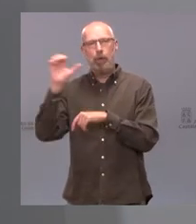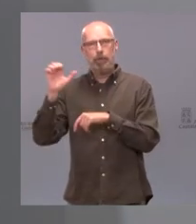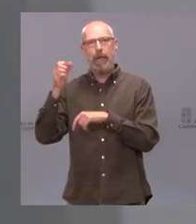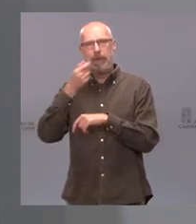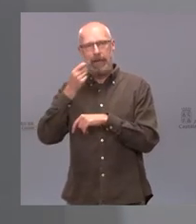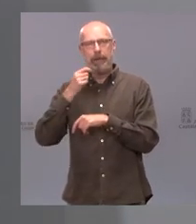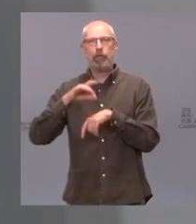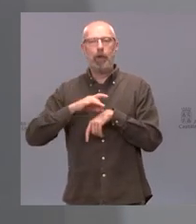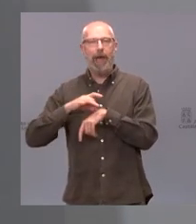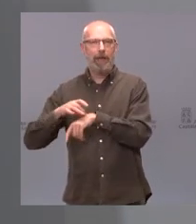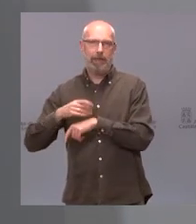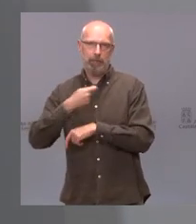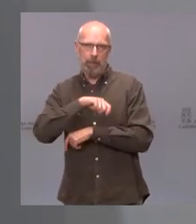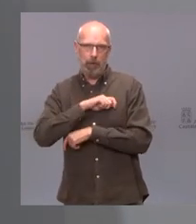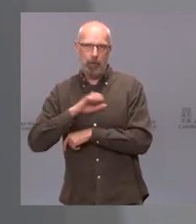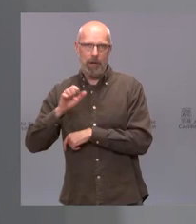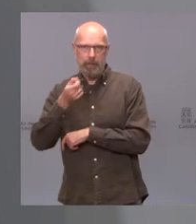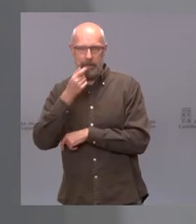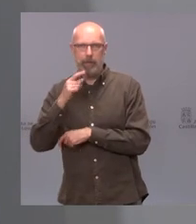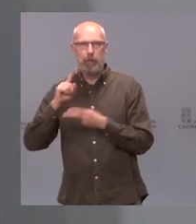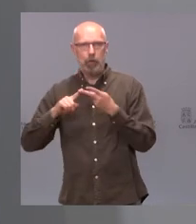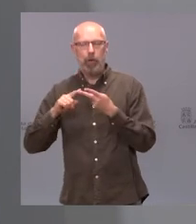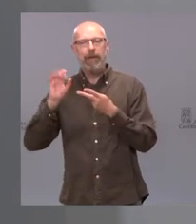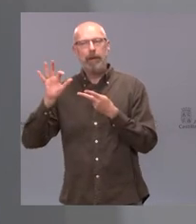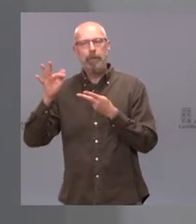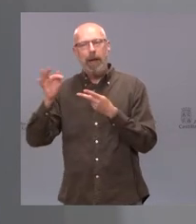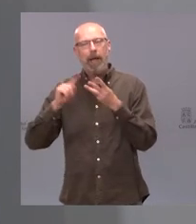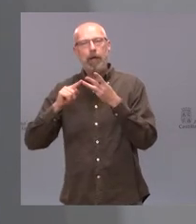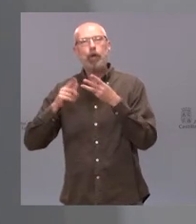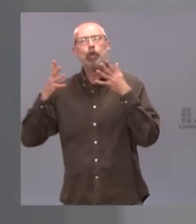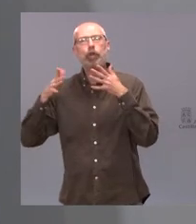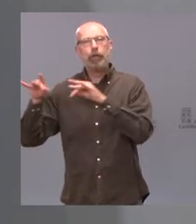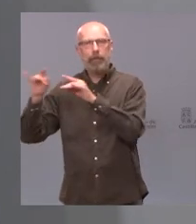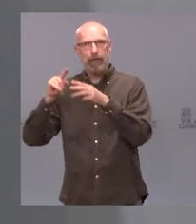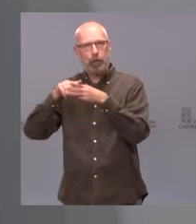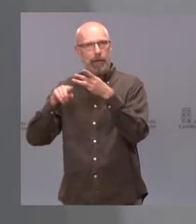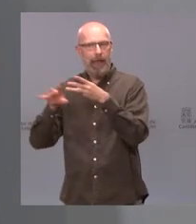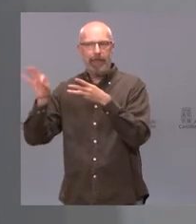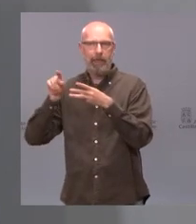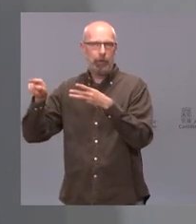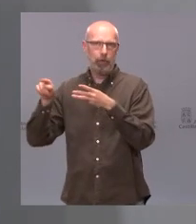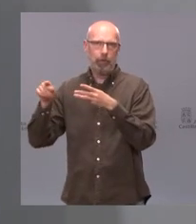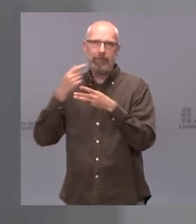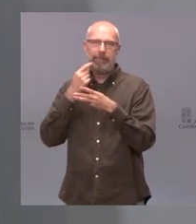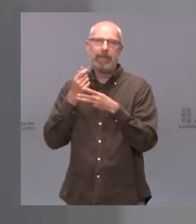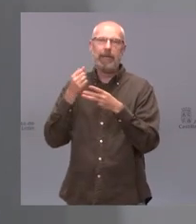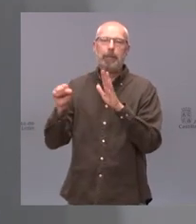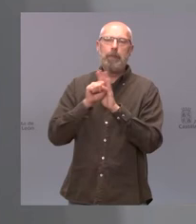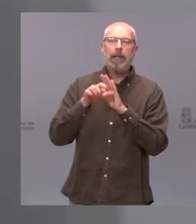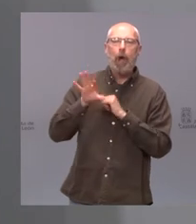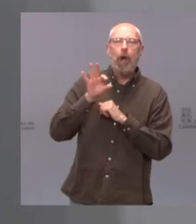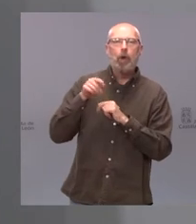también el Consejo Interterritorial, de decir qué fármacos se utilizan y qué fármacos no se utilizan. Es que aquí lo que es